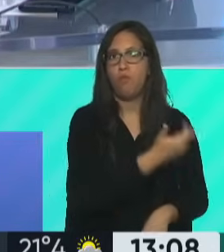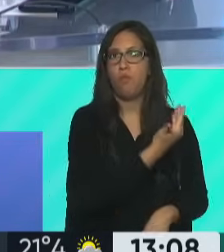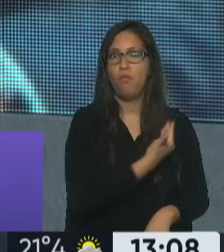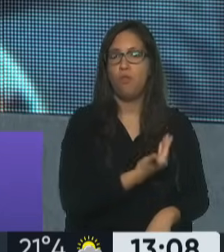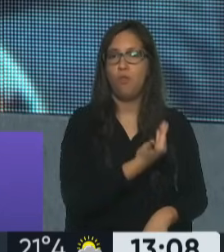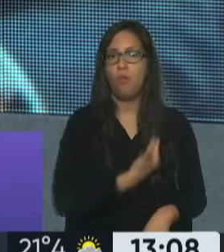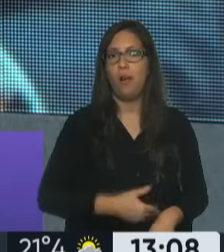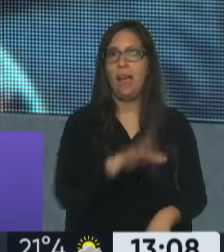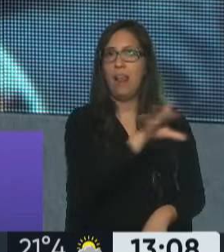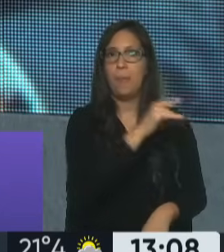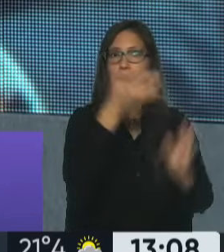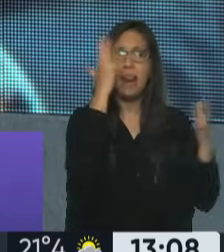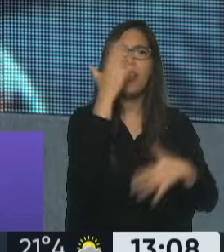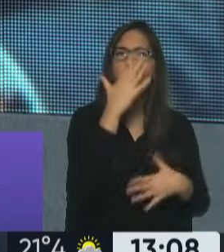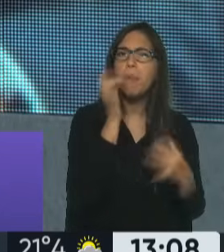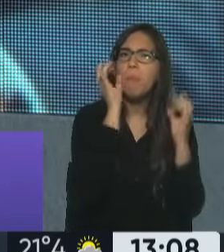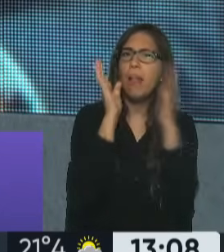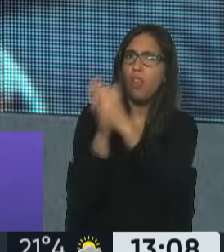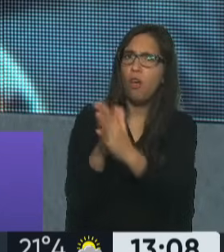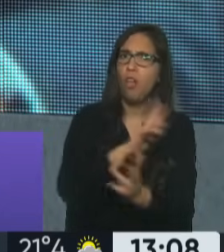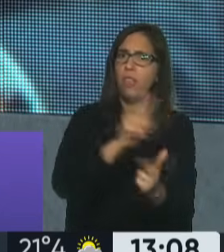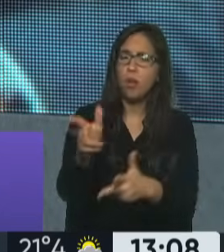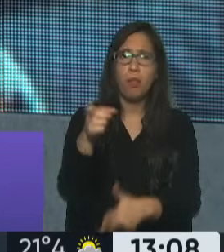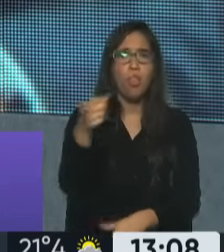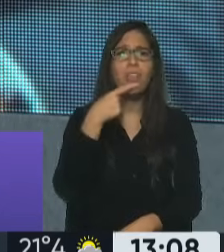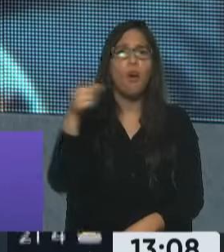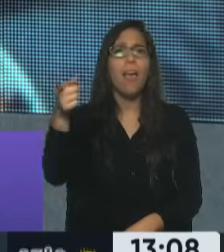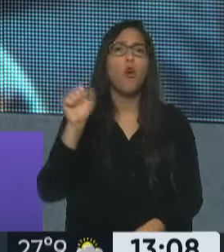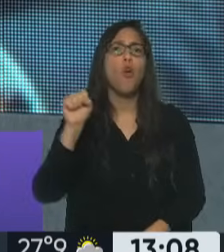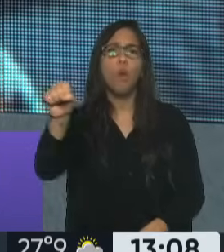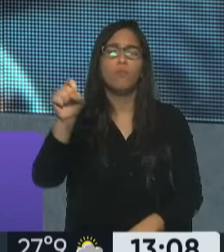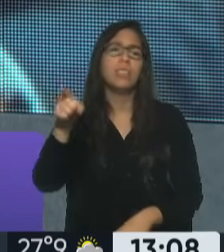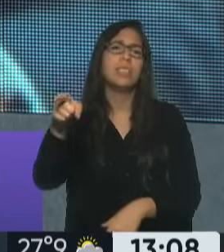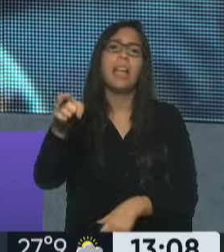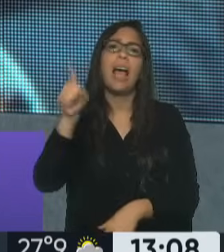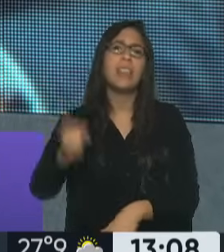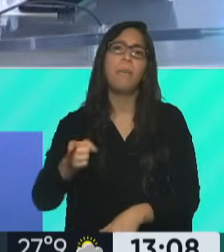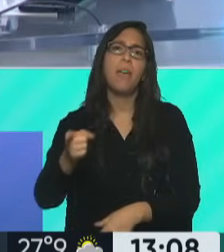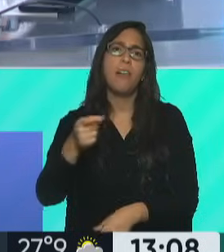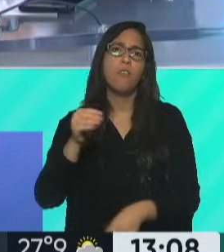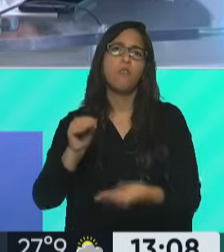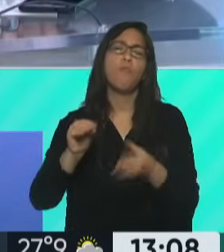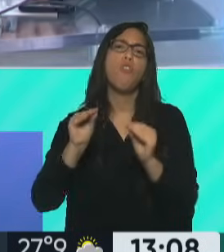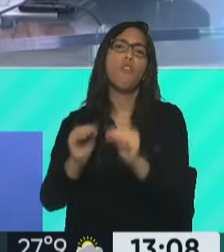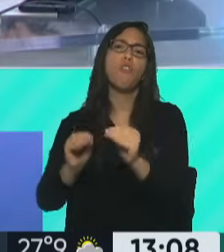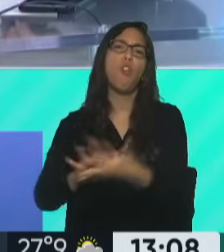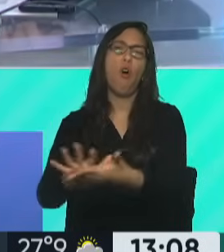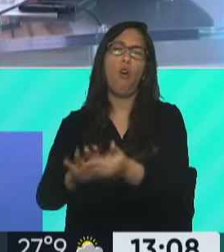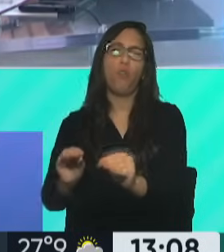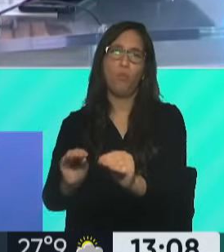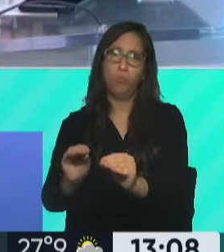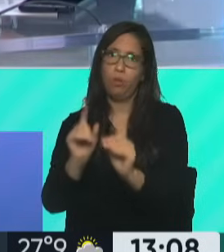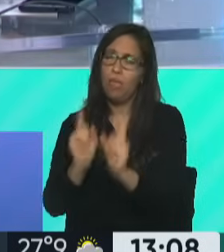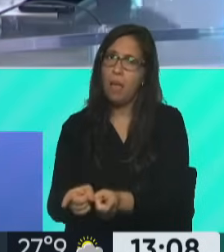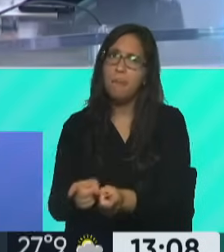electo jav pero lo definió como corrupto y comunista no el presidente del país vecino de hecho quedó quedó distanciado y bueno